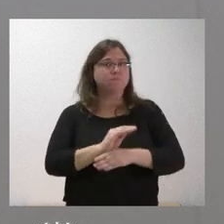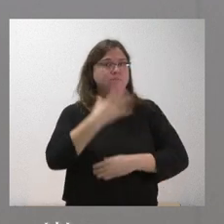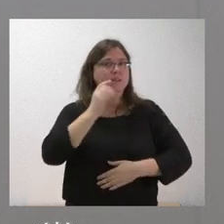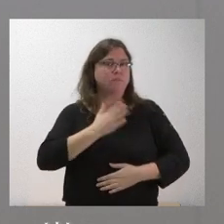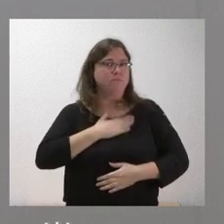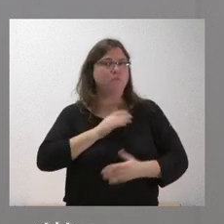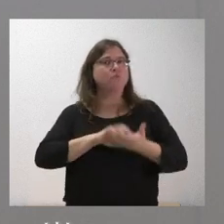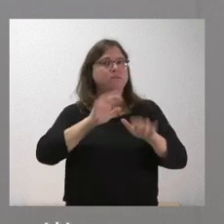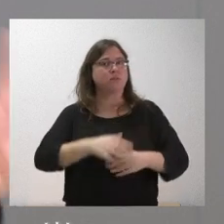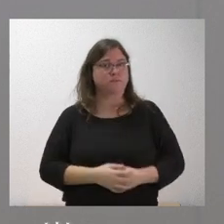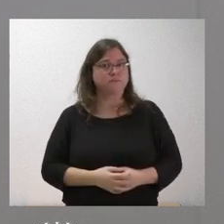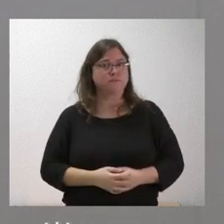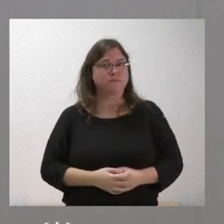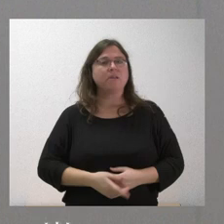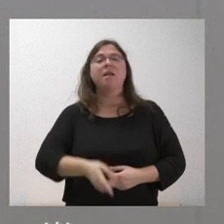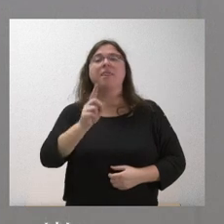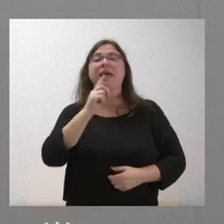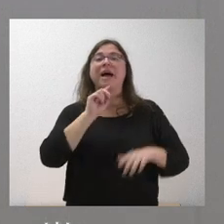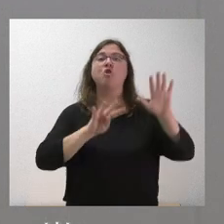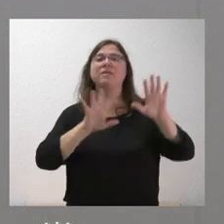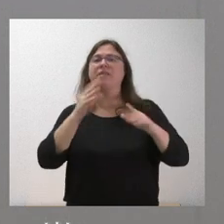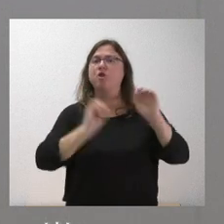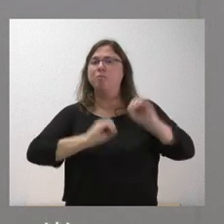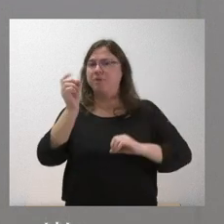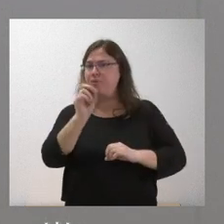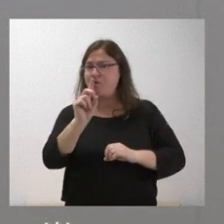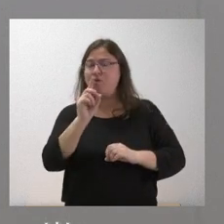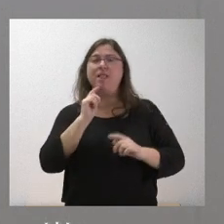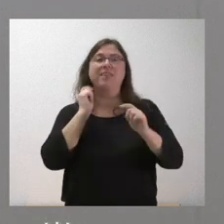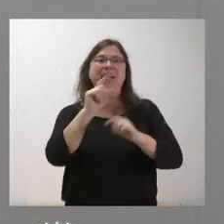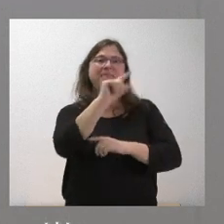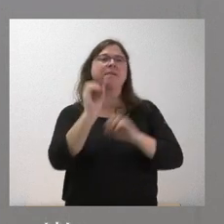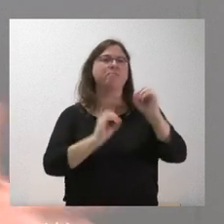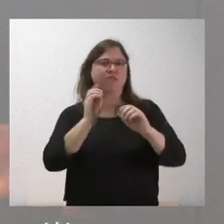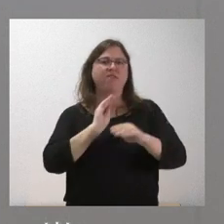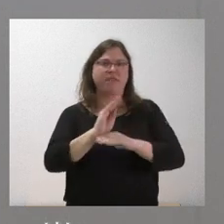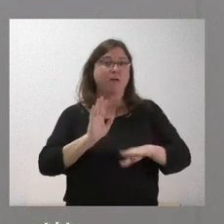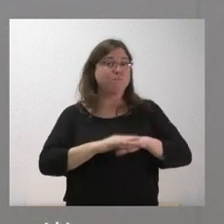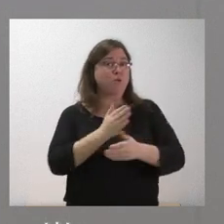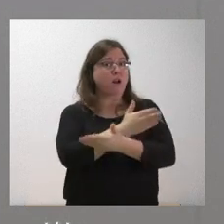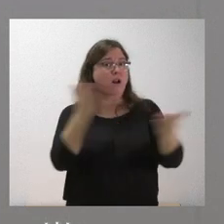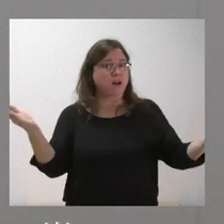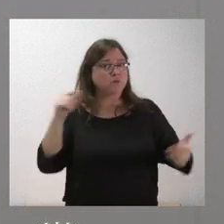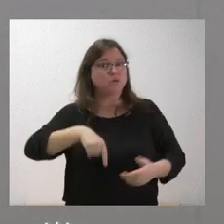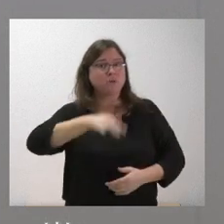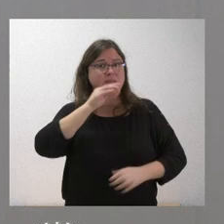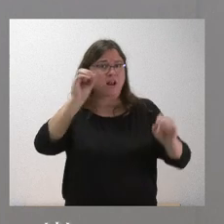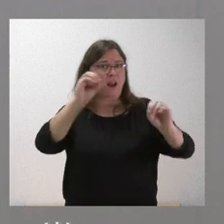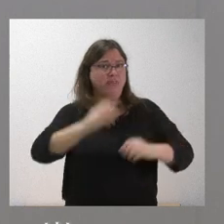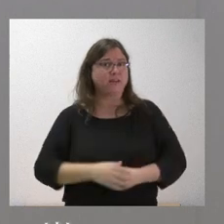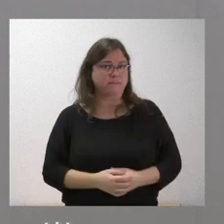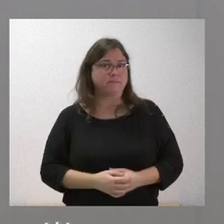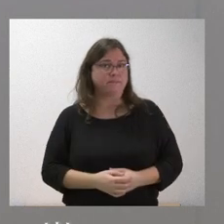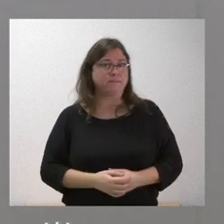junta de Castilla León y no es que aportemos el 25% aportamos el 100% porque los demás a día de hoy todavía no han aportado nada por